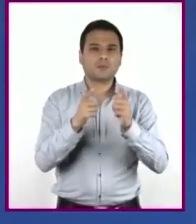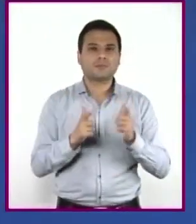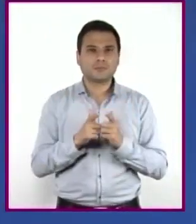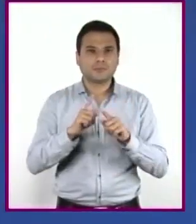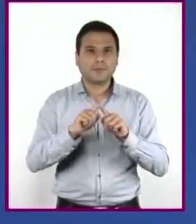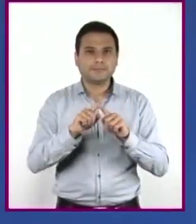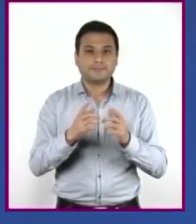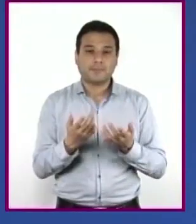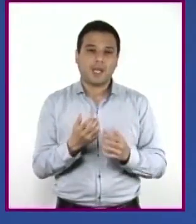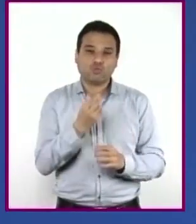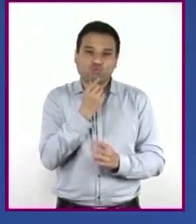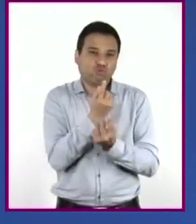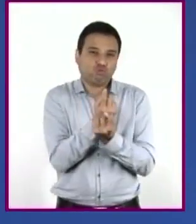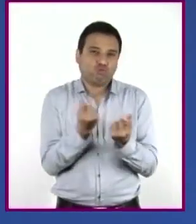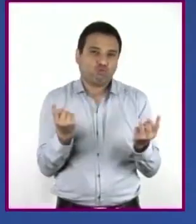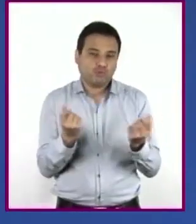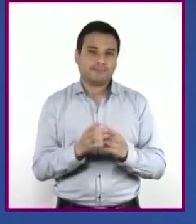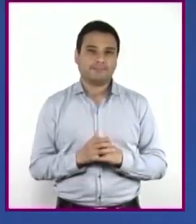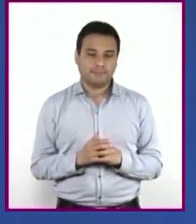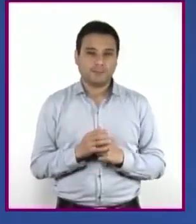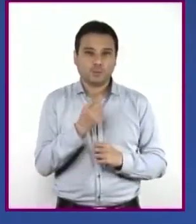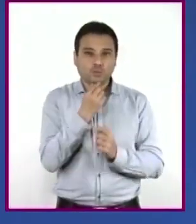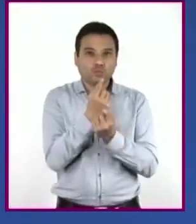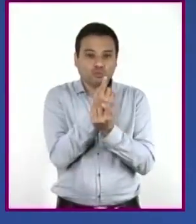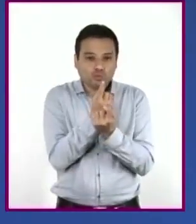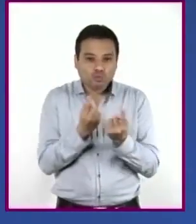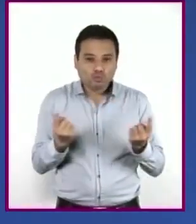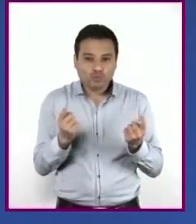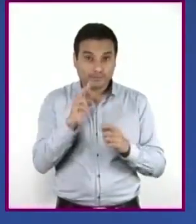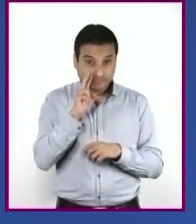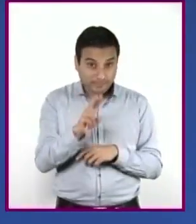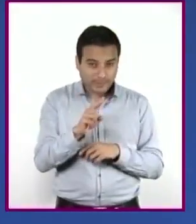chicos, porque son justo se queda en el inconsciente